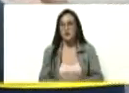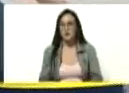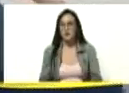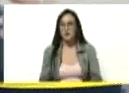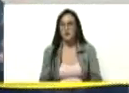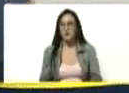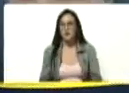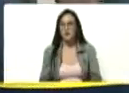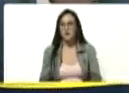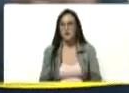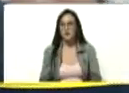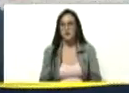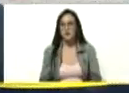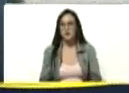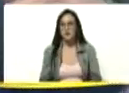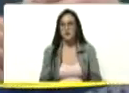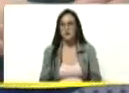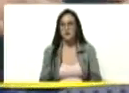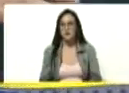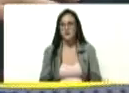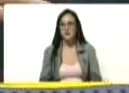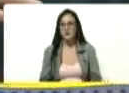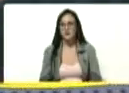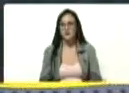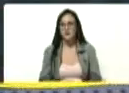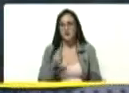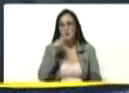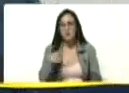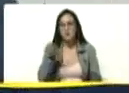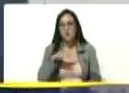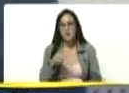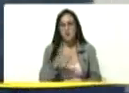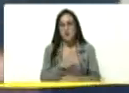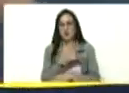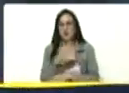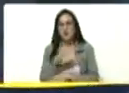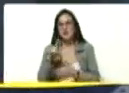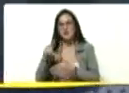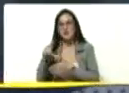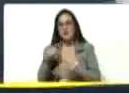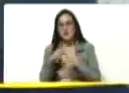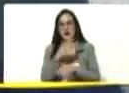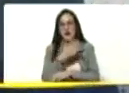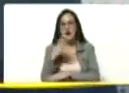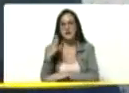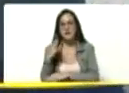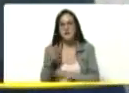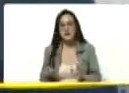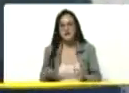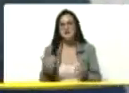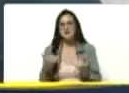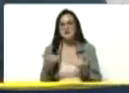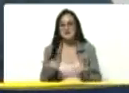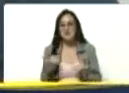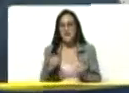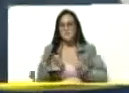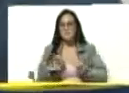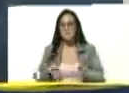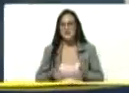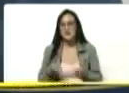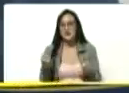de que los pueblos latinoamericanos y caribeños deseamos de una vez por todas empezar a